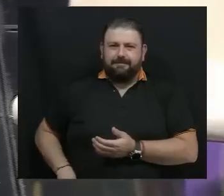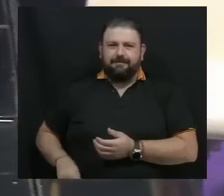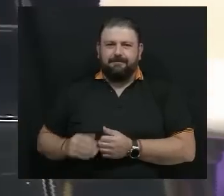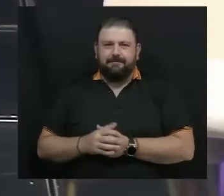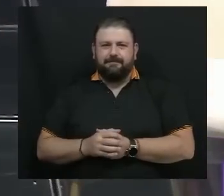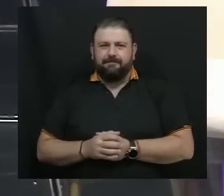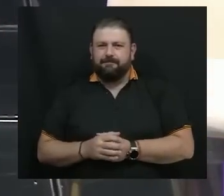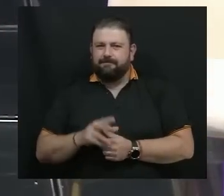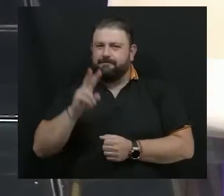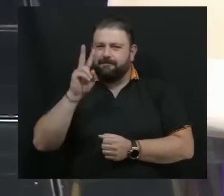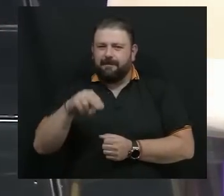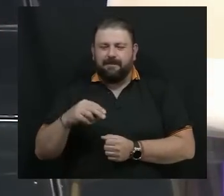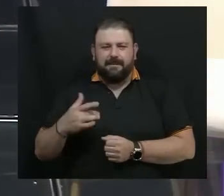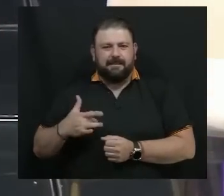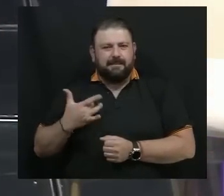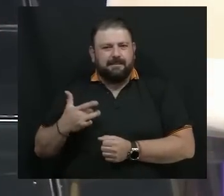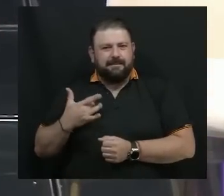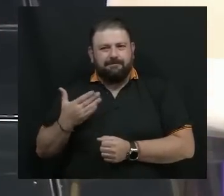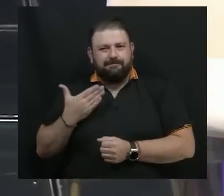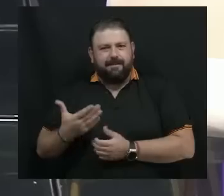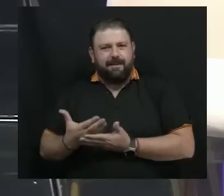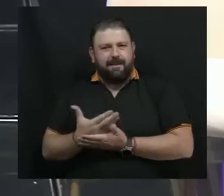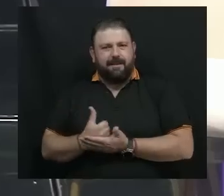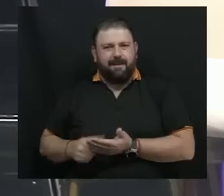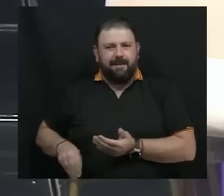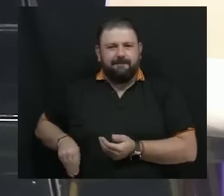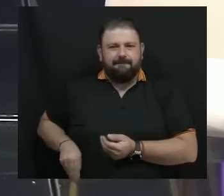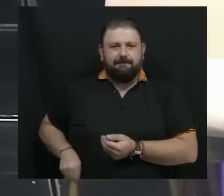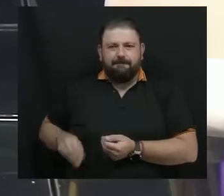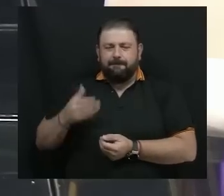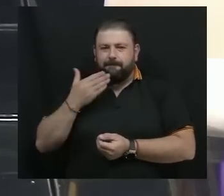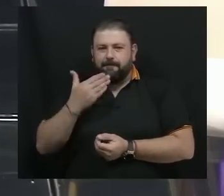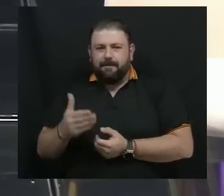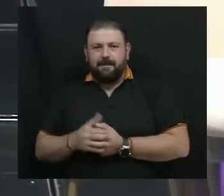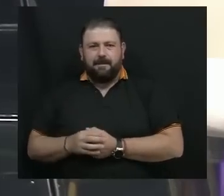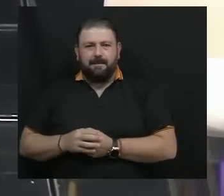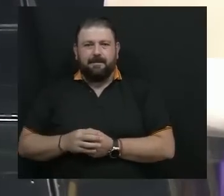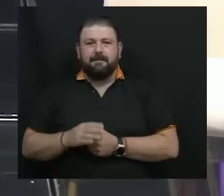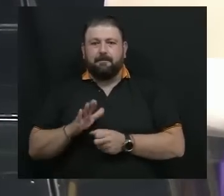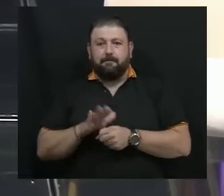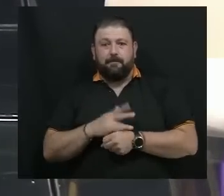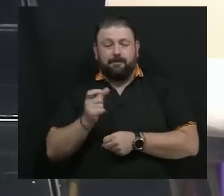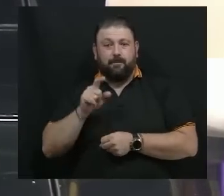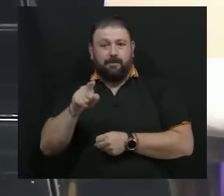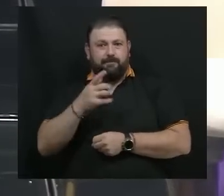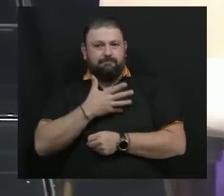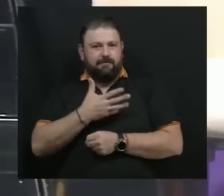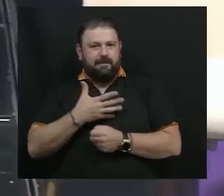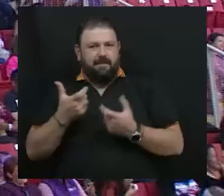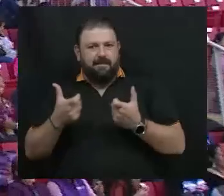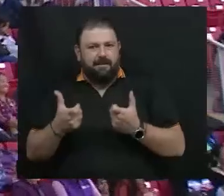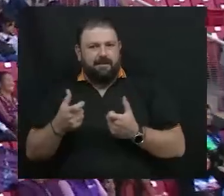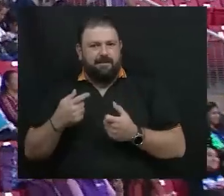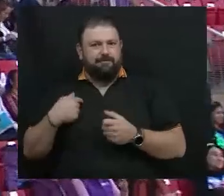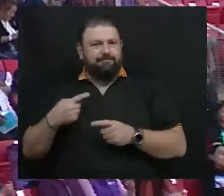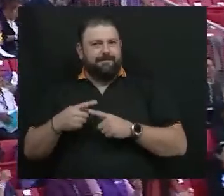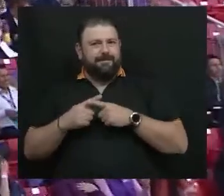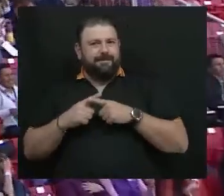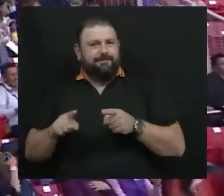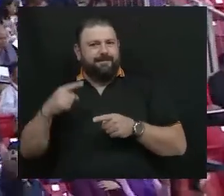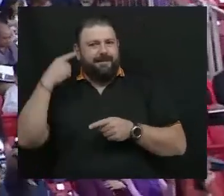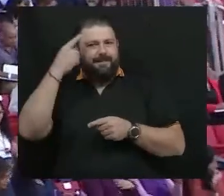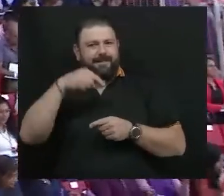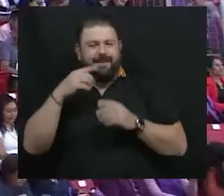y sentía esos billetes. Ay, porque no nos digamos mentiras, usted con dinero en el bolsillo hasta camina diferente, ¿sí o no? Y